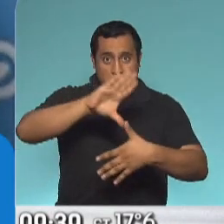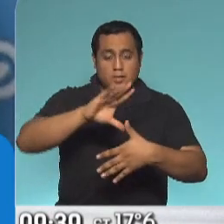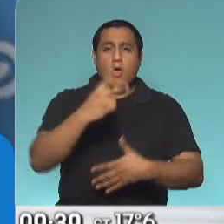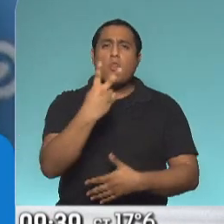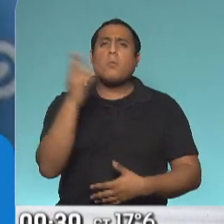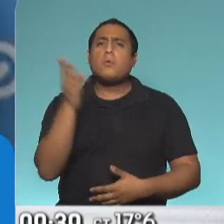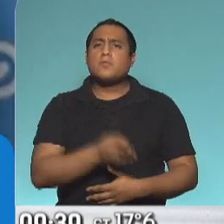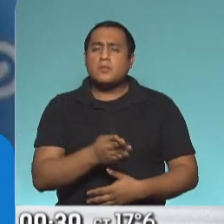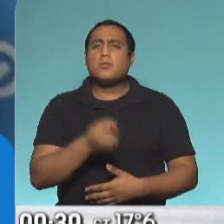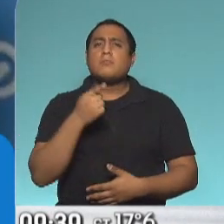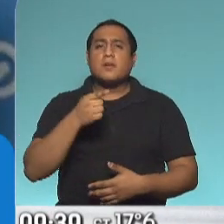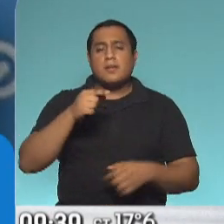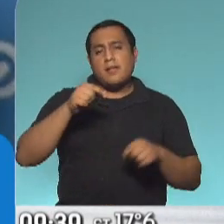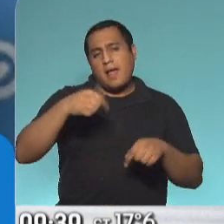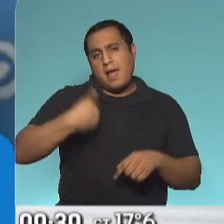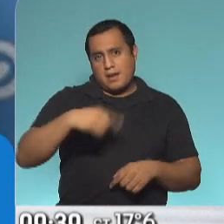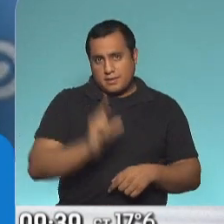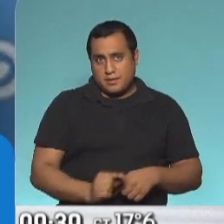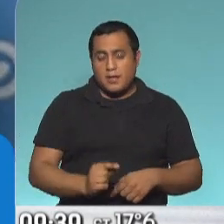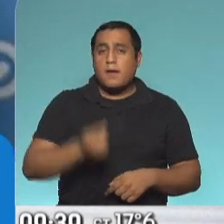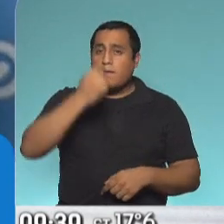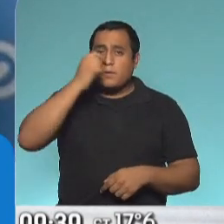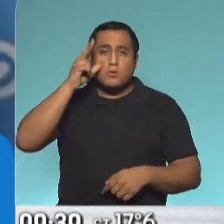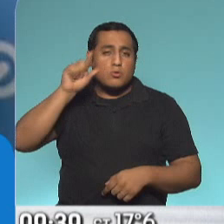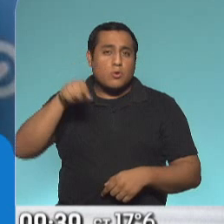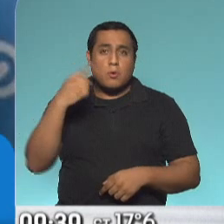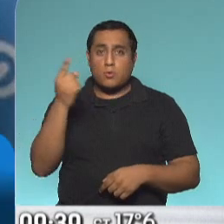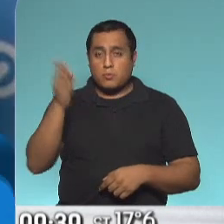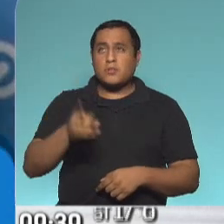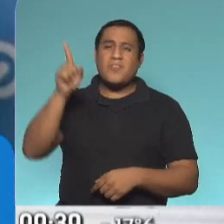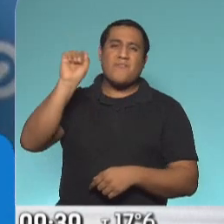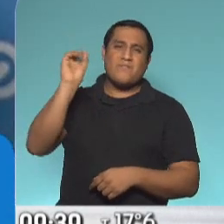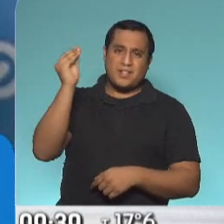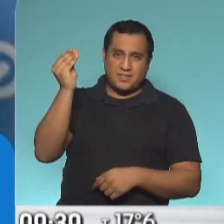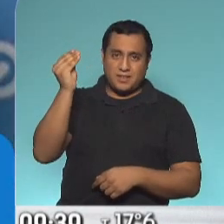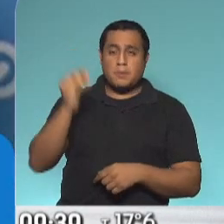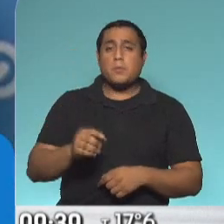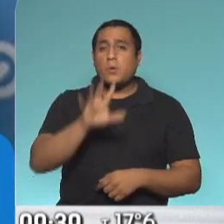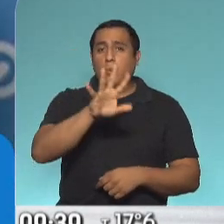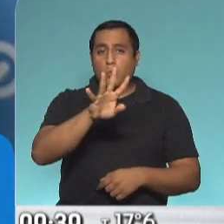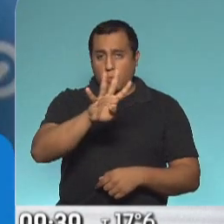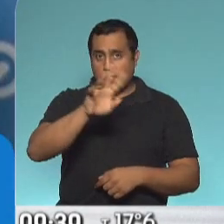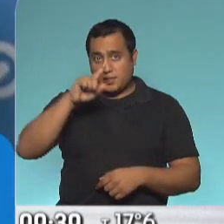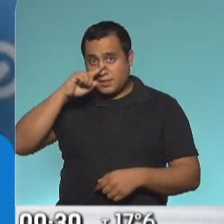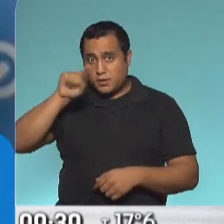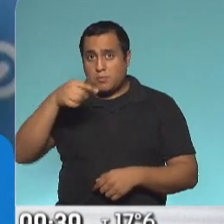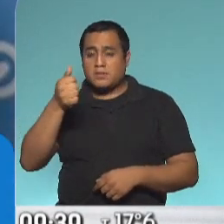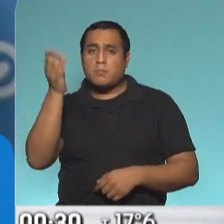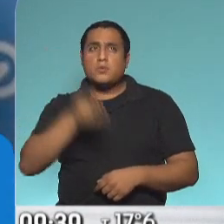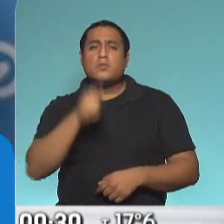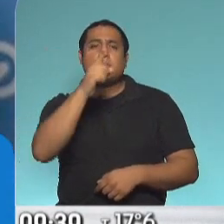2% son casos de argentina 28 1% de brasil y el 47 6% de